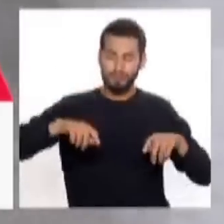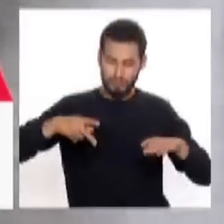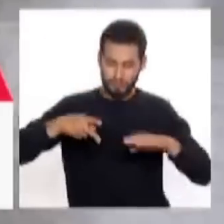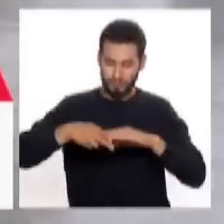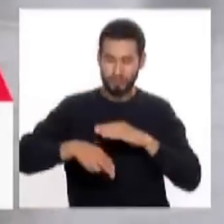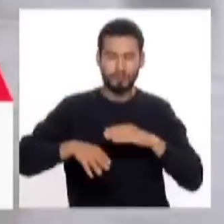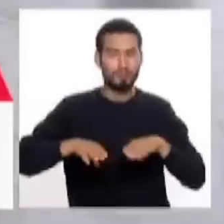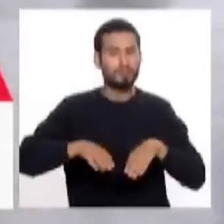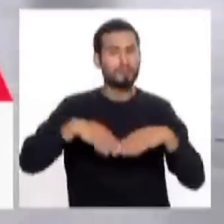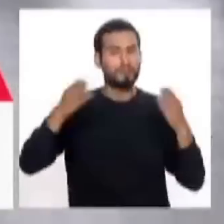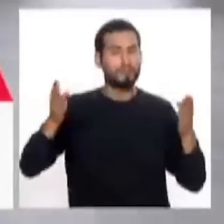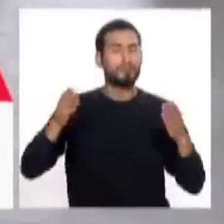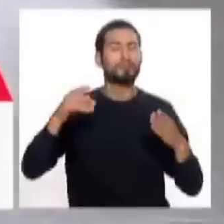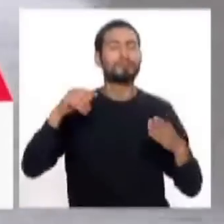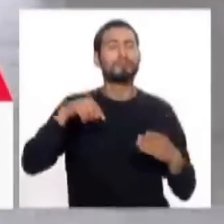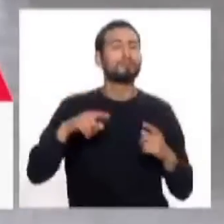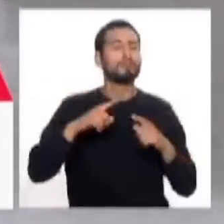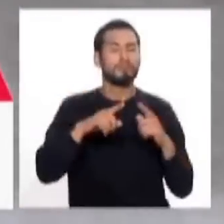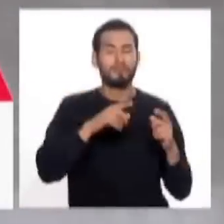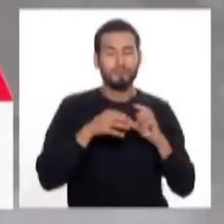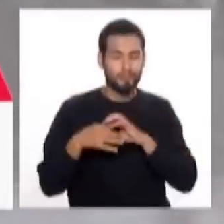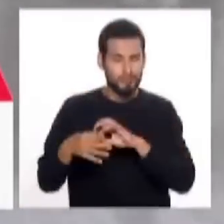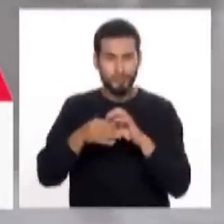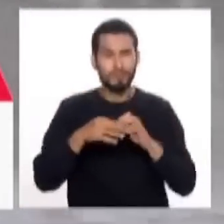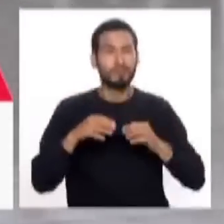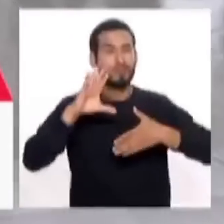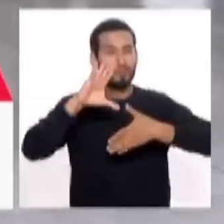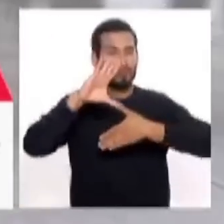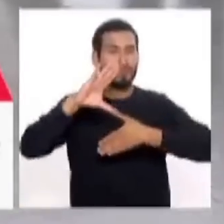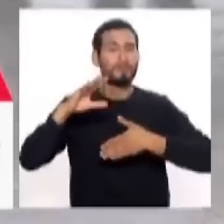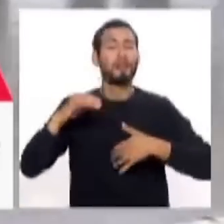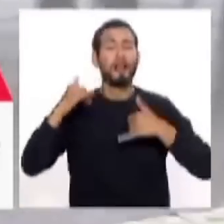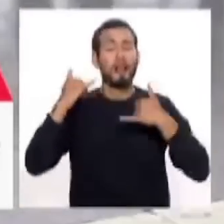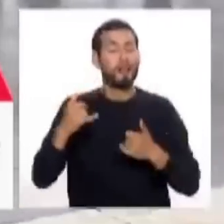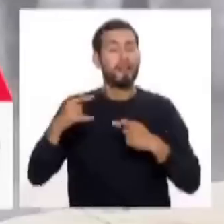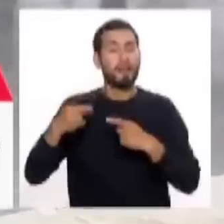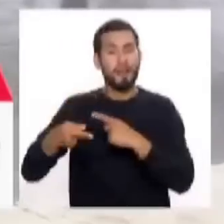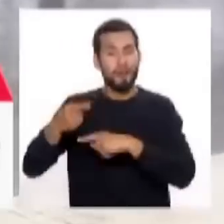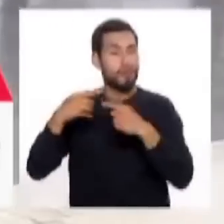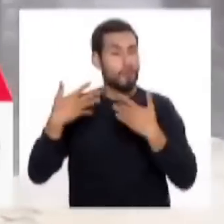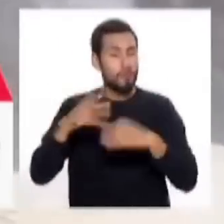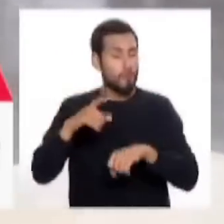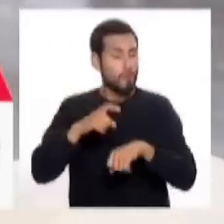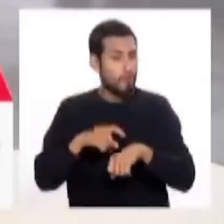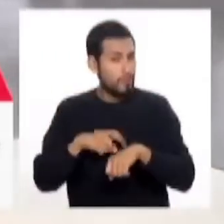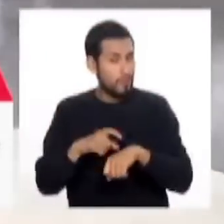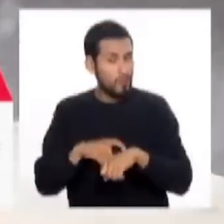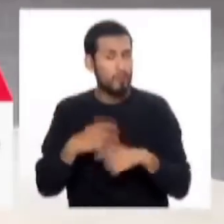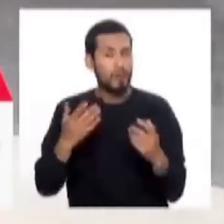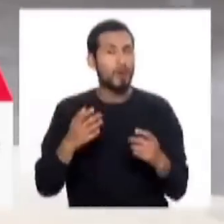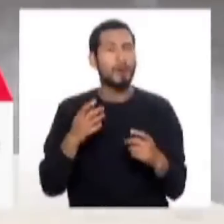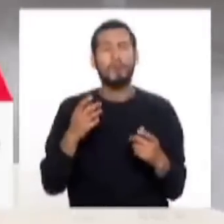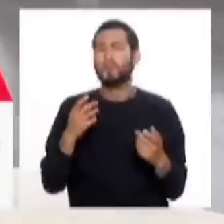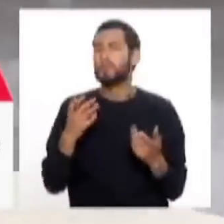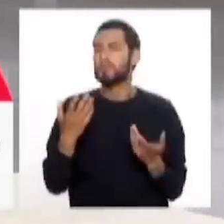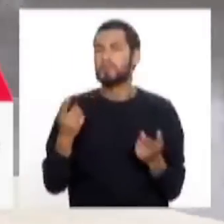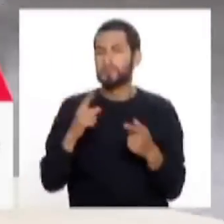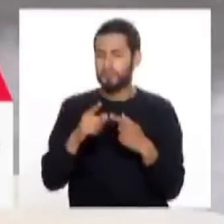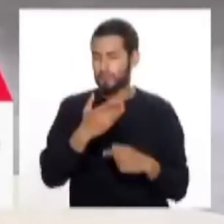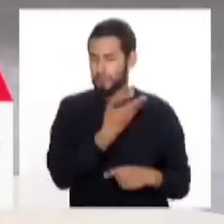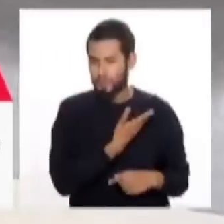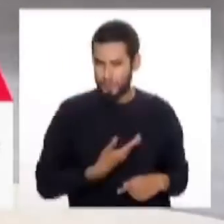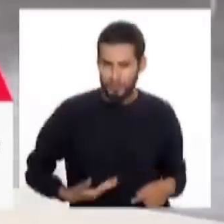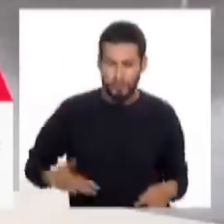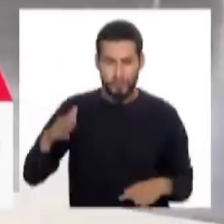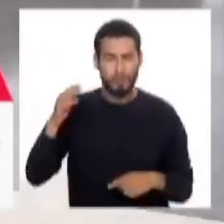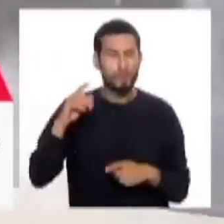las Fuerzas Aéreas Americanas. Nosotros retornamos en cualquier momento con la participación de la presidenta